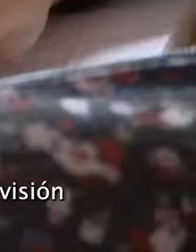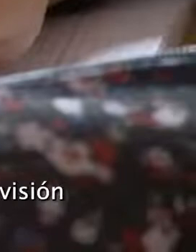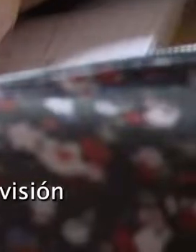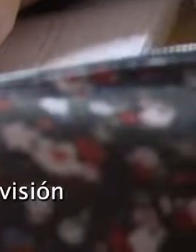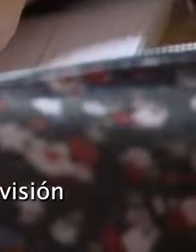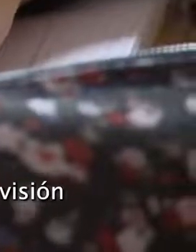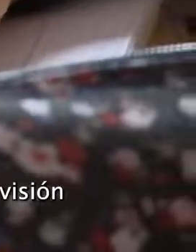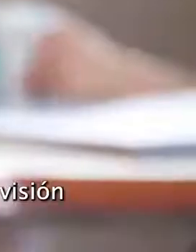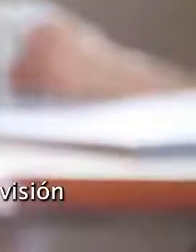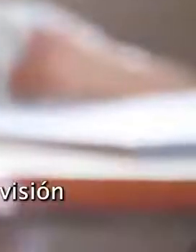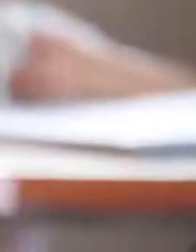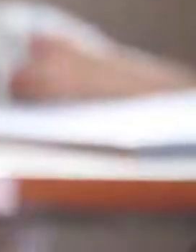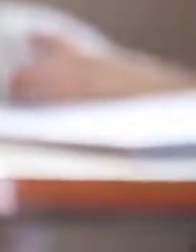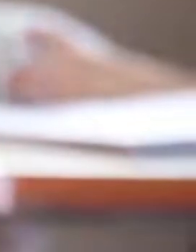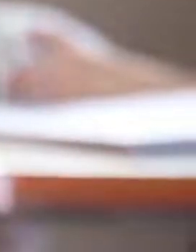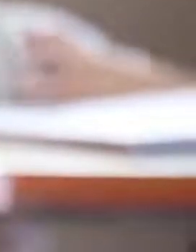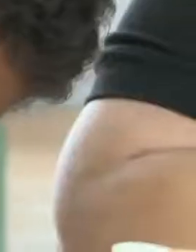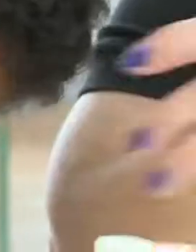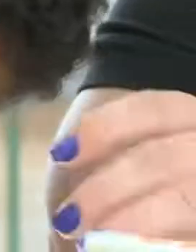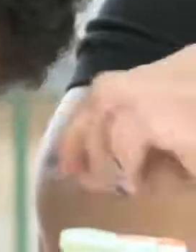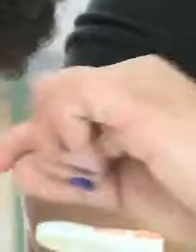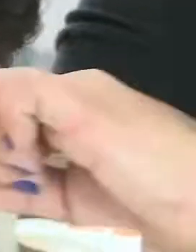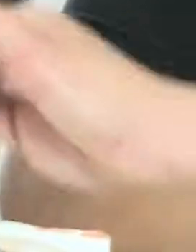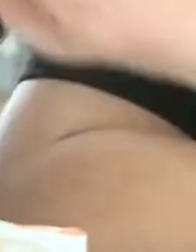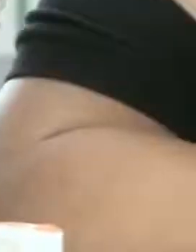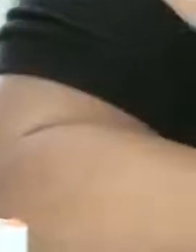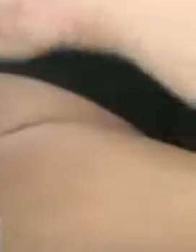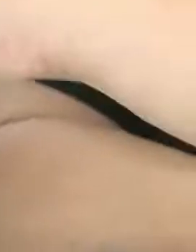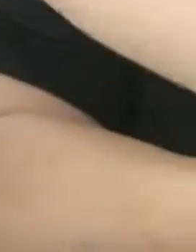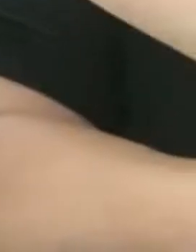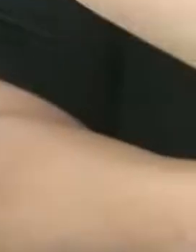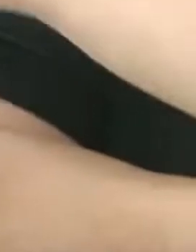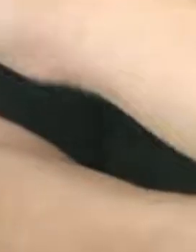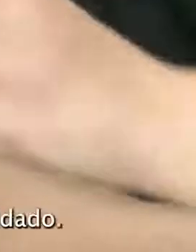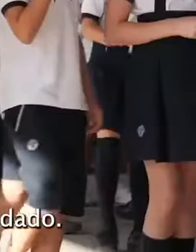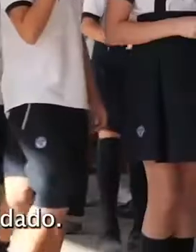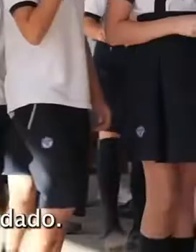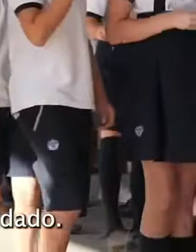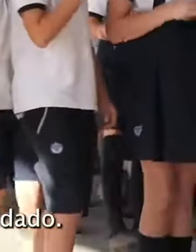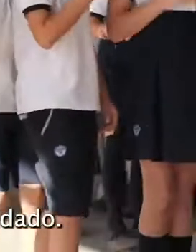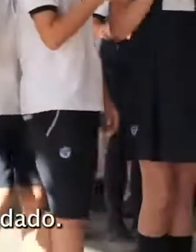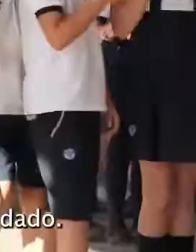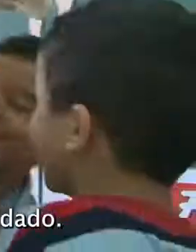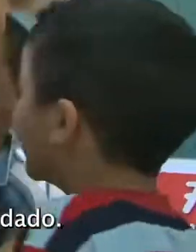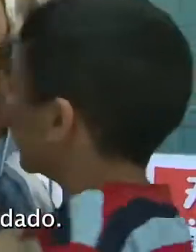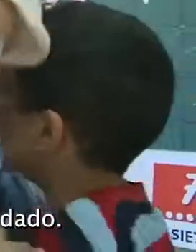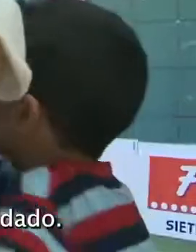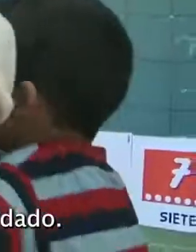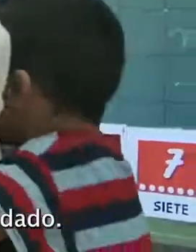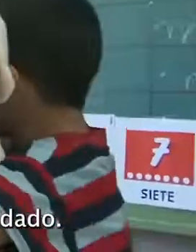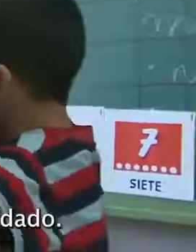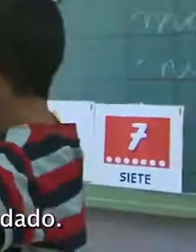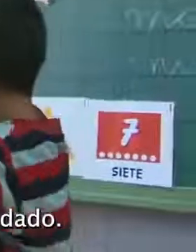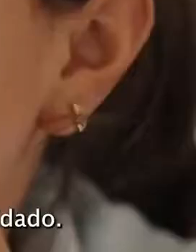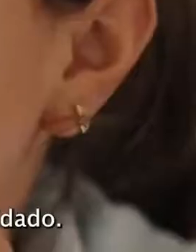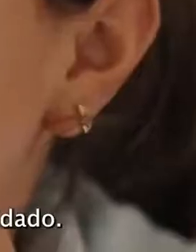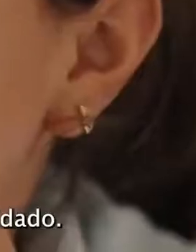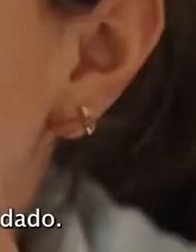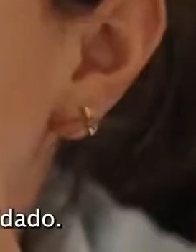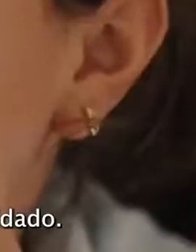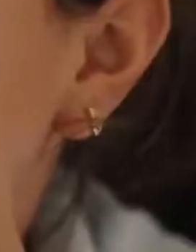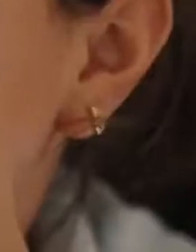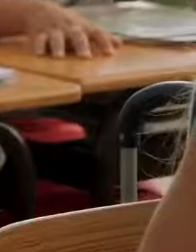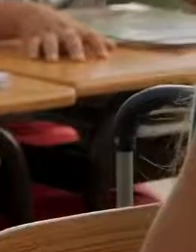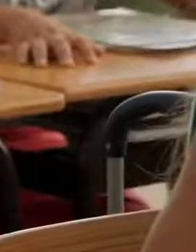derecho, con una visión amplia, conscientes de su fragilidad y competentes para abordar los retos globales desde la ética